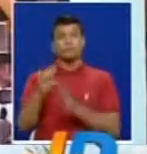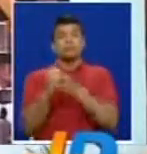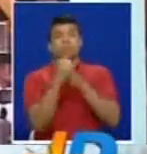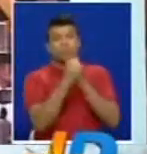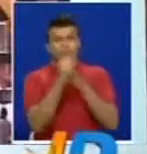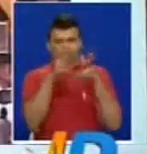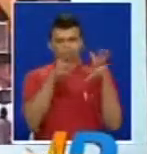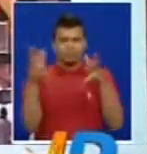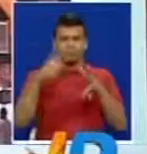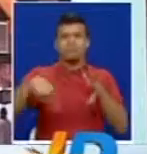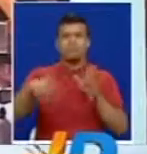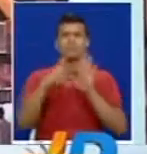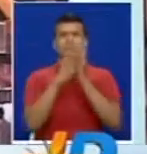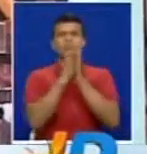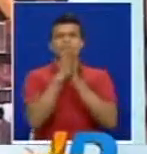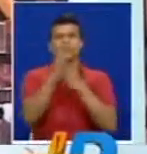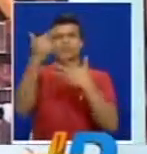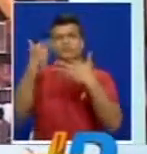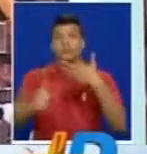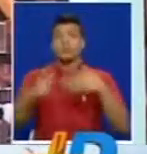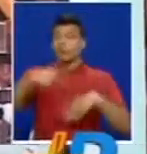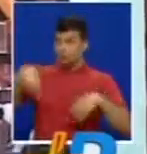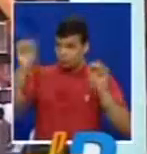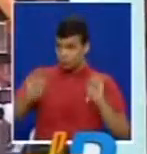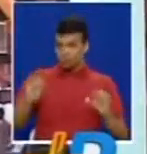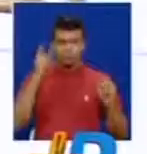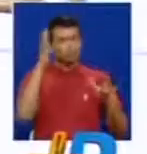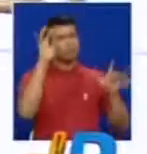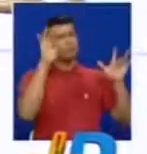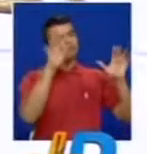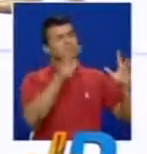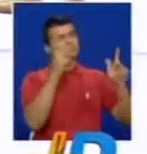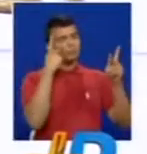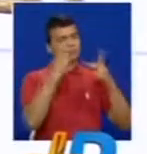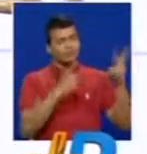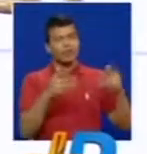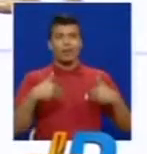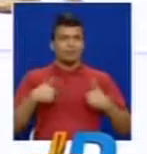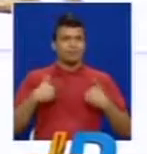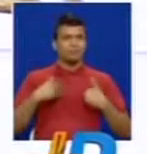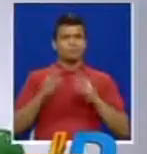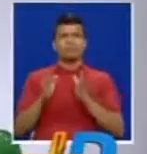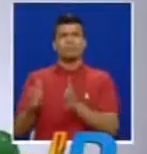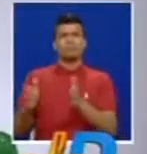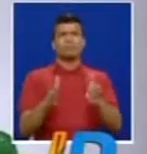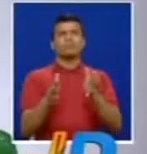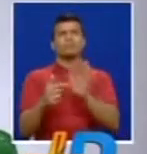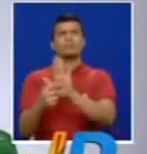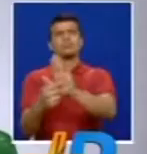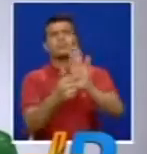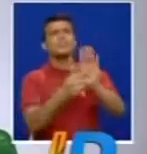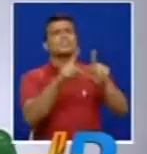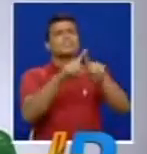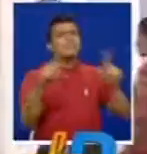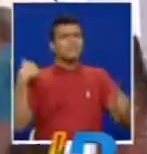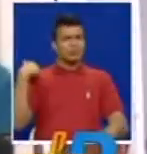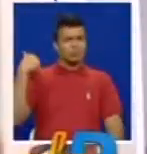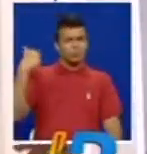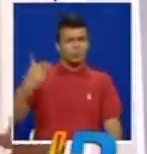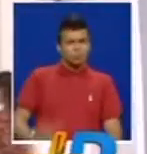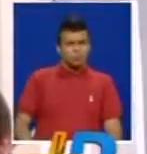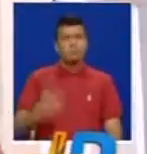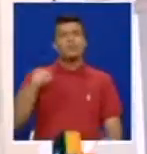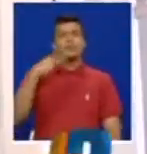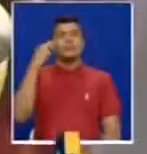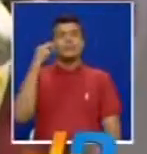este centro para que visiten, para que observen y sobre todo disfruten. En un camino donde cada obra cuenta una historia diferente, grandes y chicos